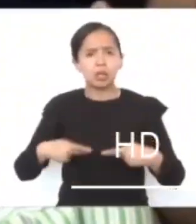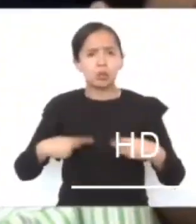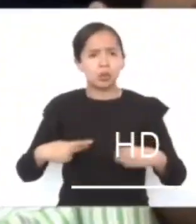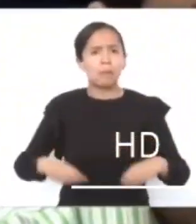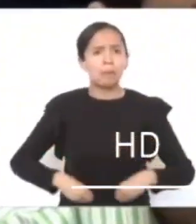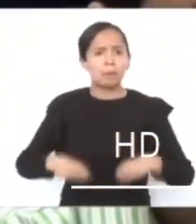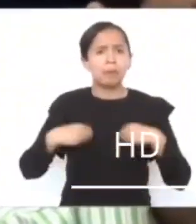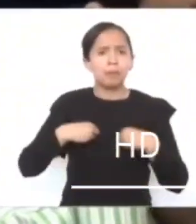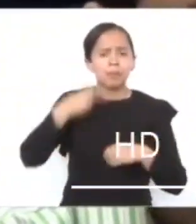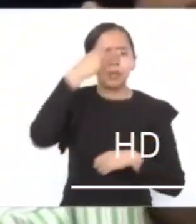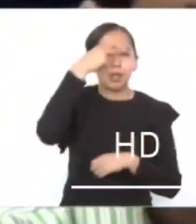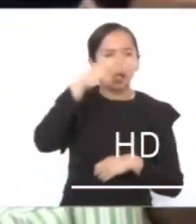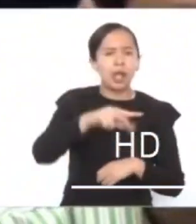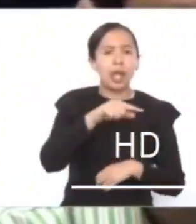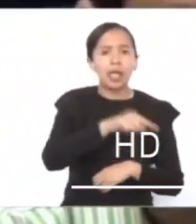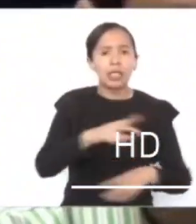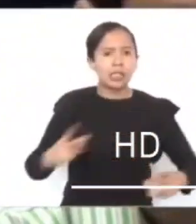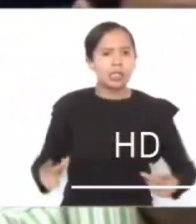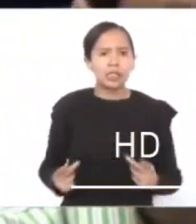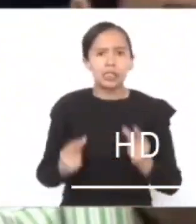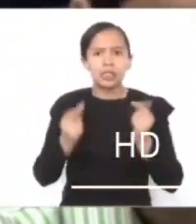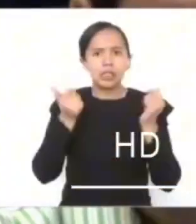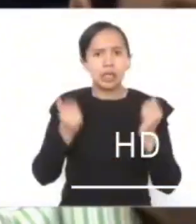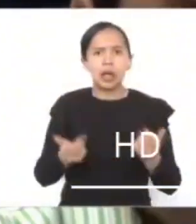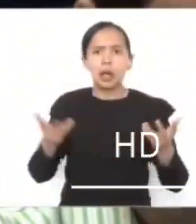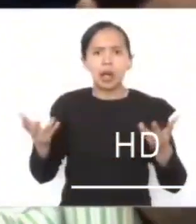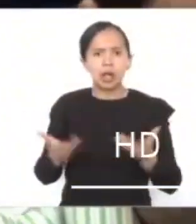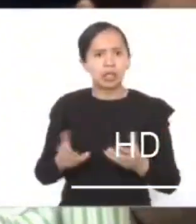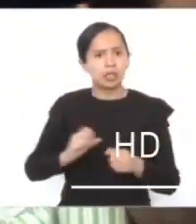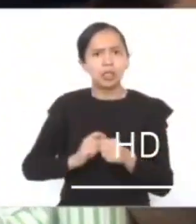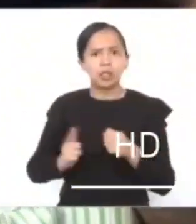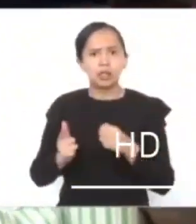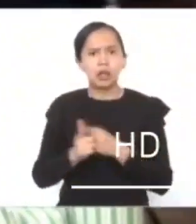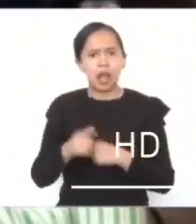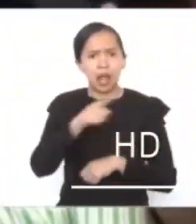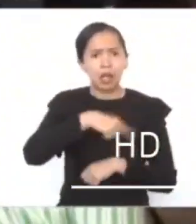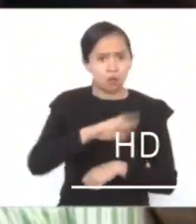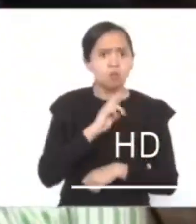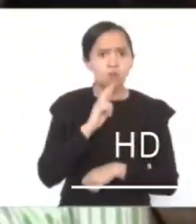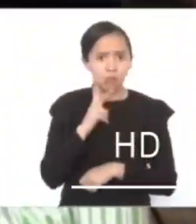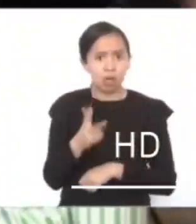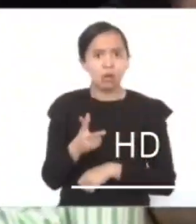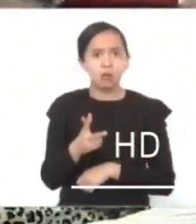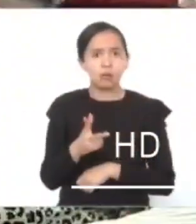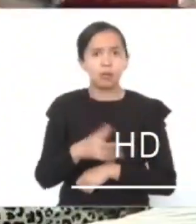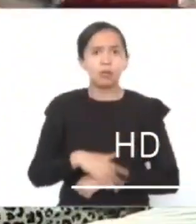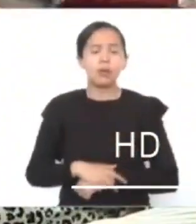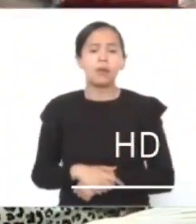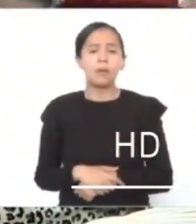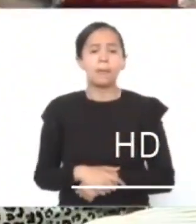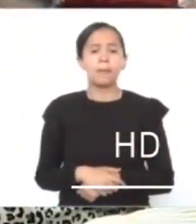tiempo de reacción es la que se buscaba, si ha ido mejorando.